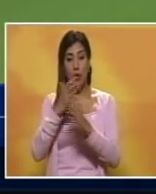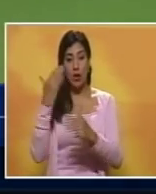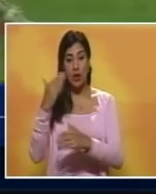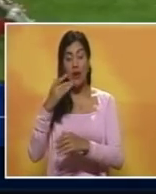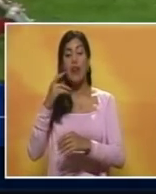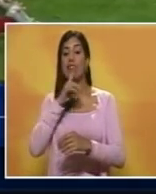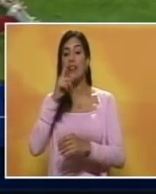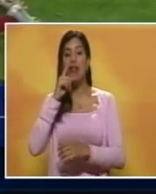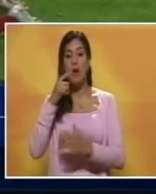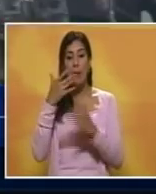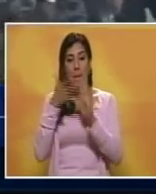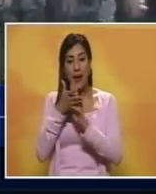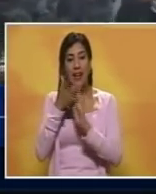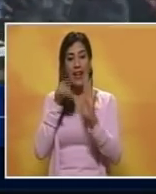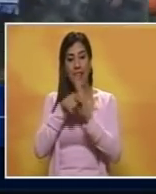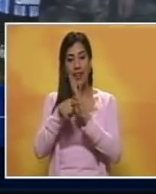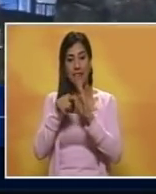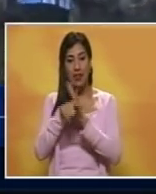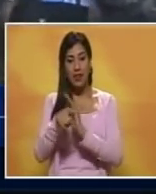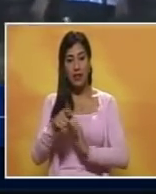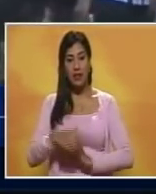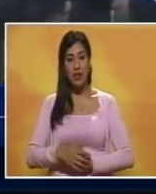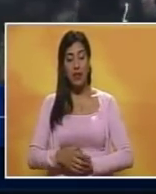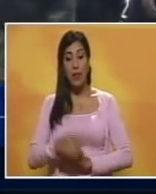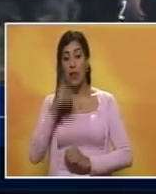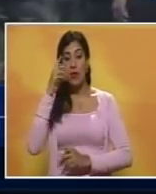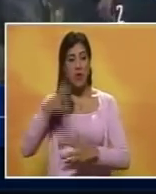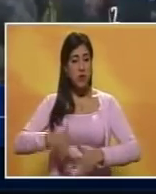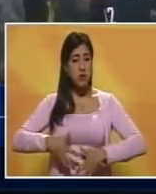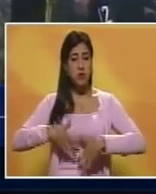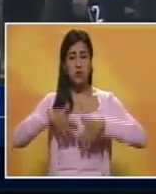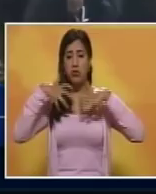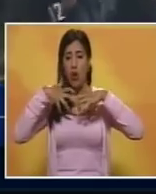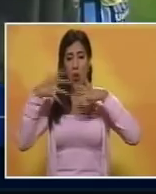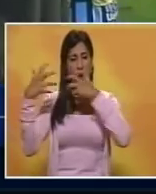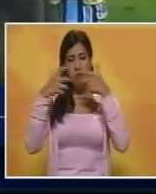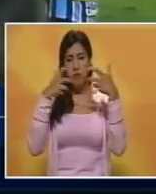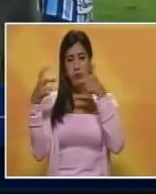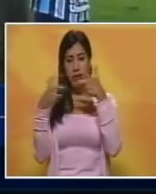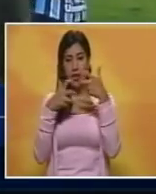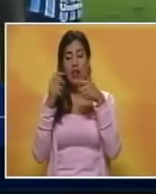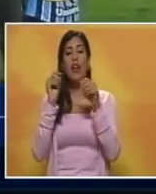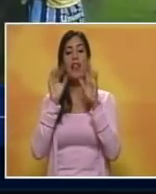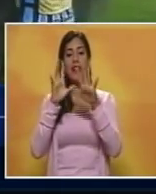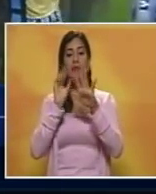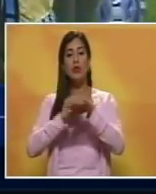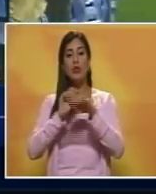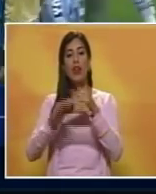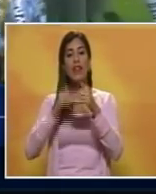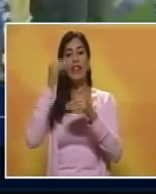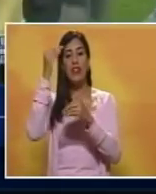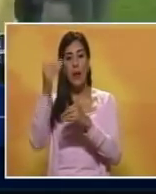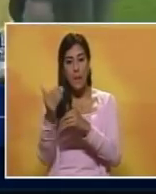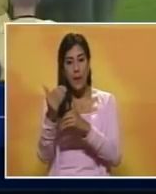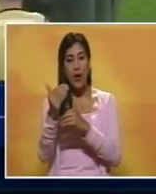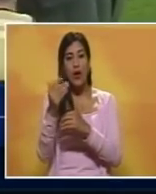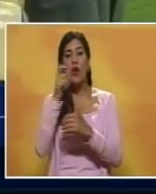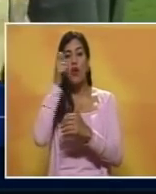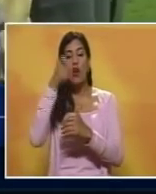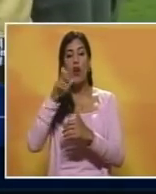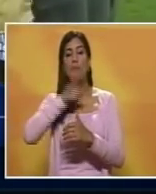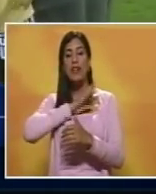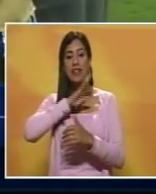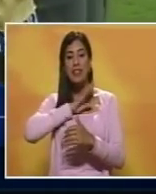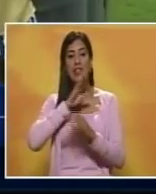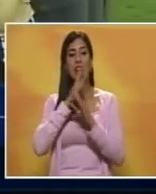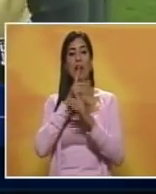VAR y decreta penal para la River, desatando la furia de los jugadores de Gremio, fue 10 minutos después cuando Gonzalo El Piti